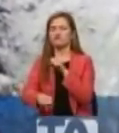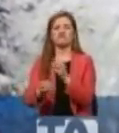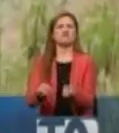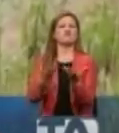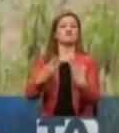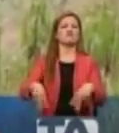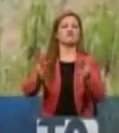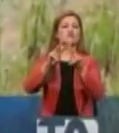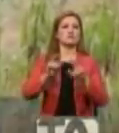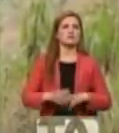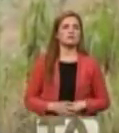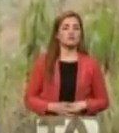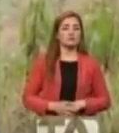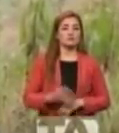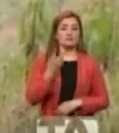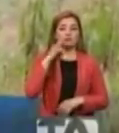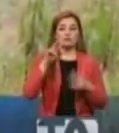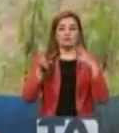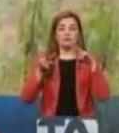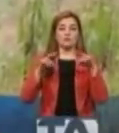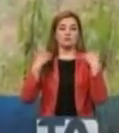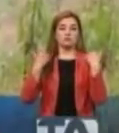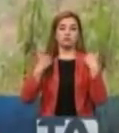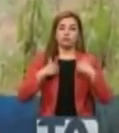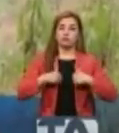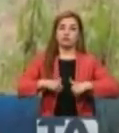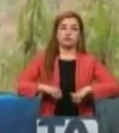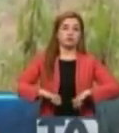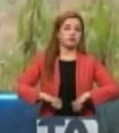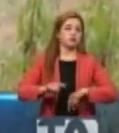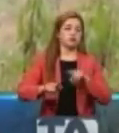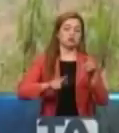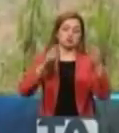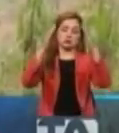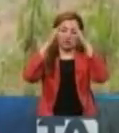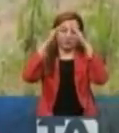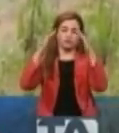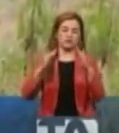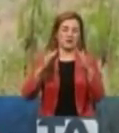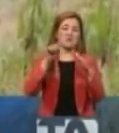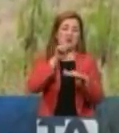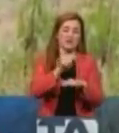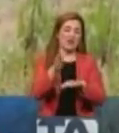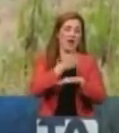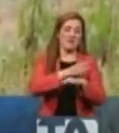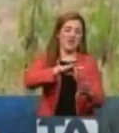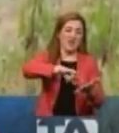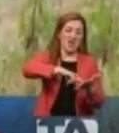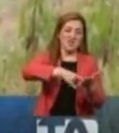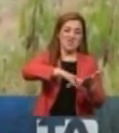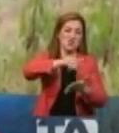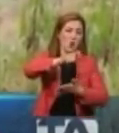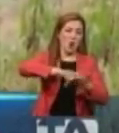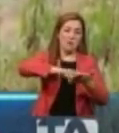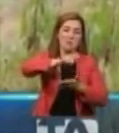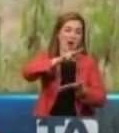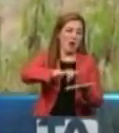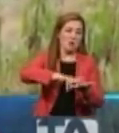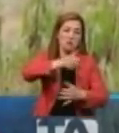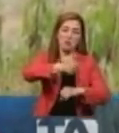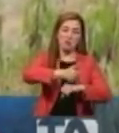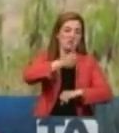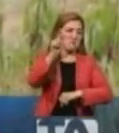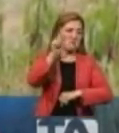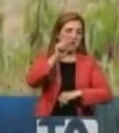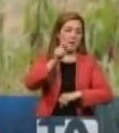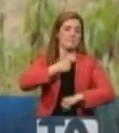daños. Con tristeza podemos ver las afectaciones que tenemos en algunas casas, varias casas por la mala construcción. Lastimosamente